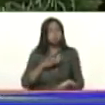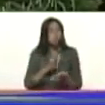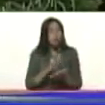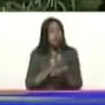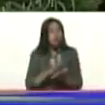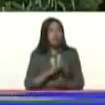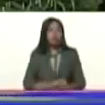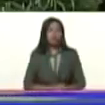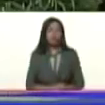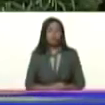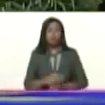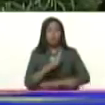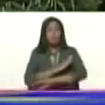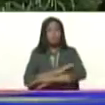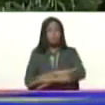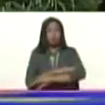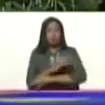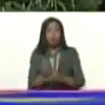actitud de